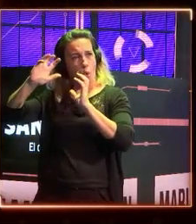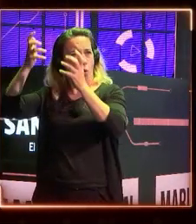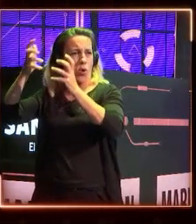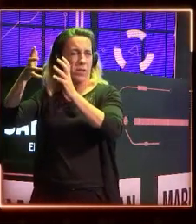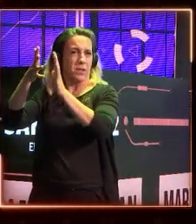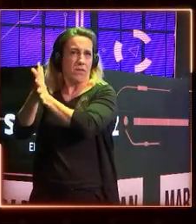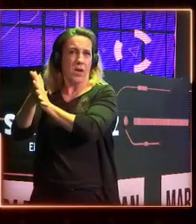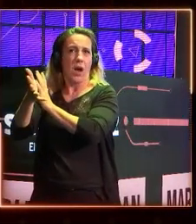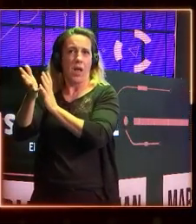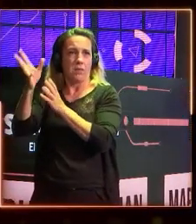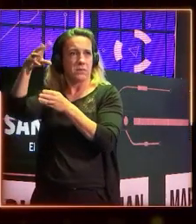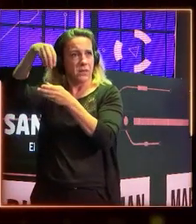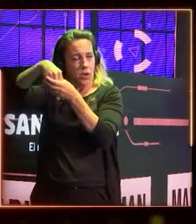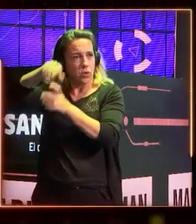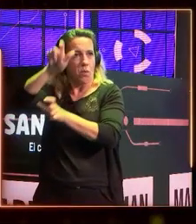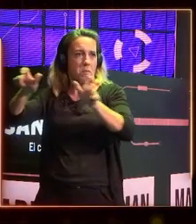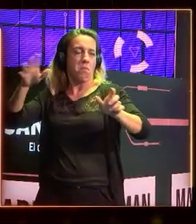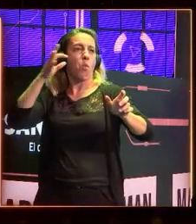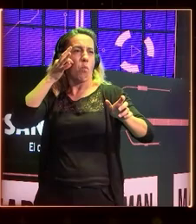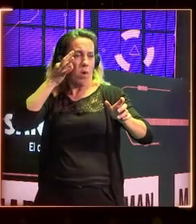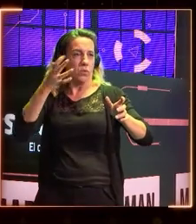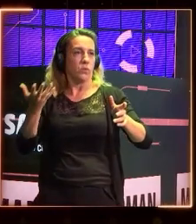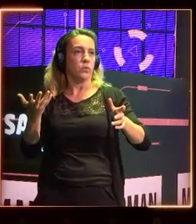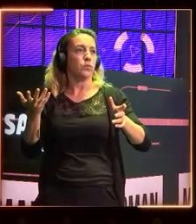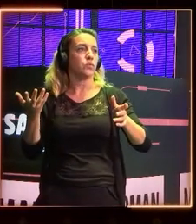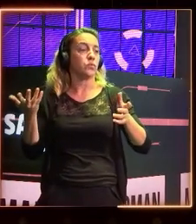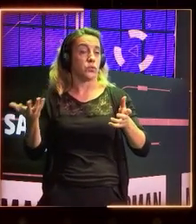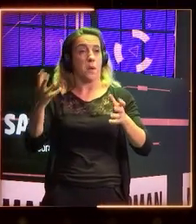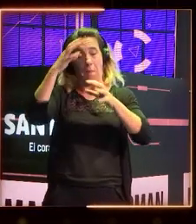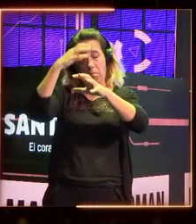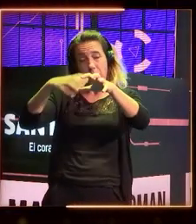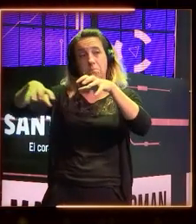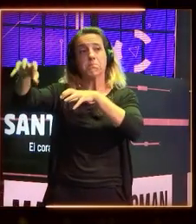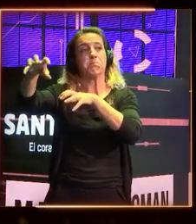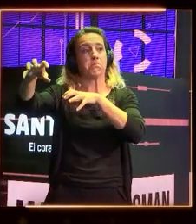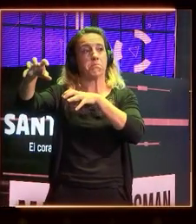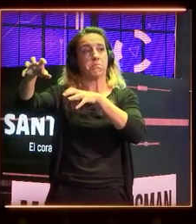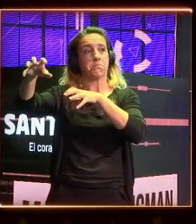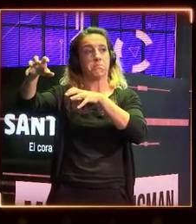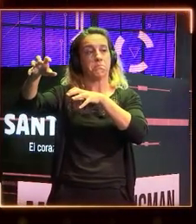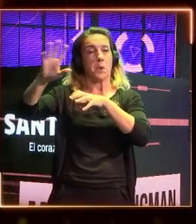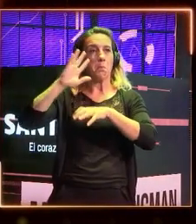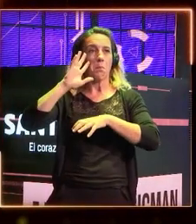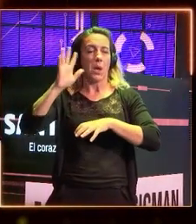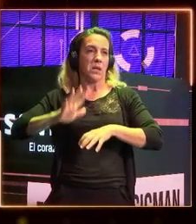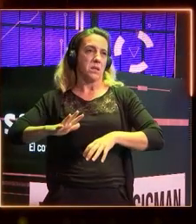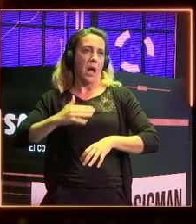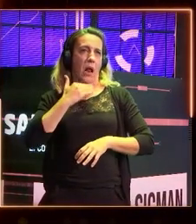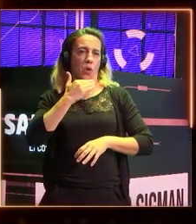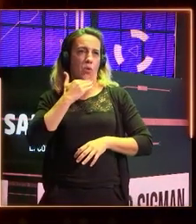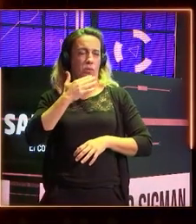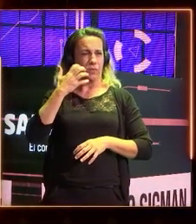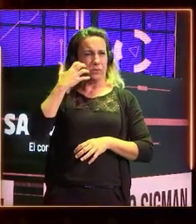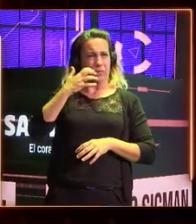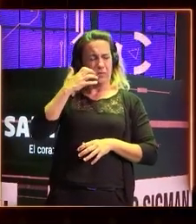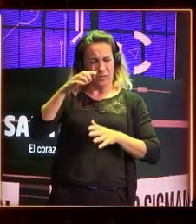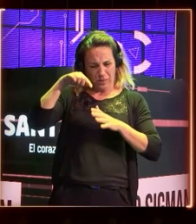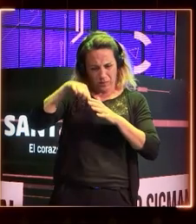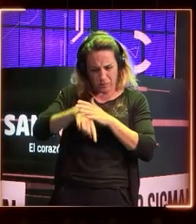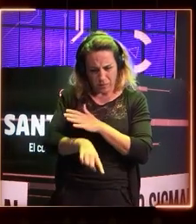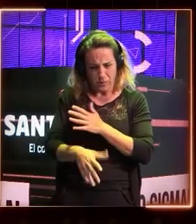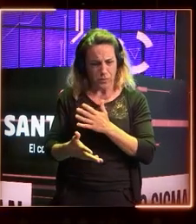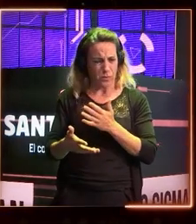nosotros entendió algo Bastante esencial que es que la empatía que es algo que parece muy sofisticado muy profundo